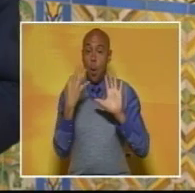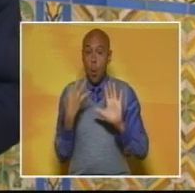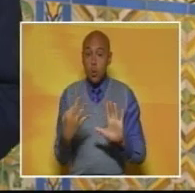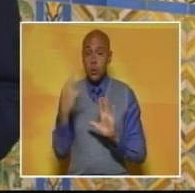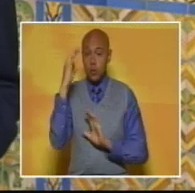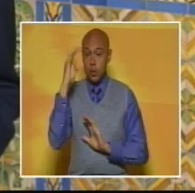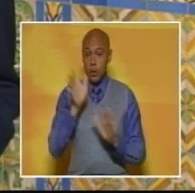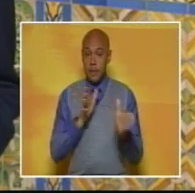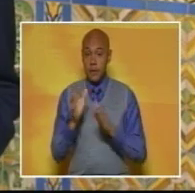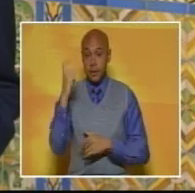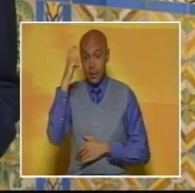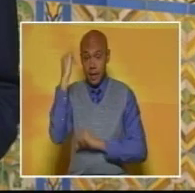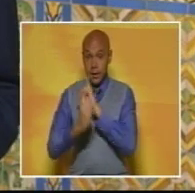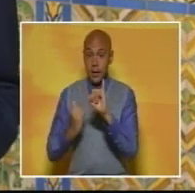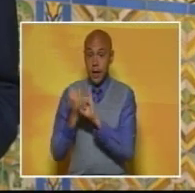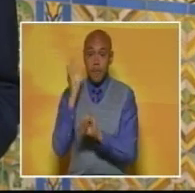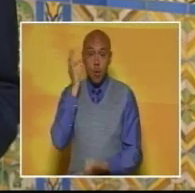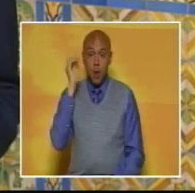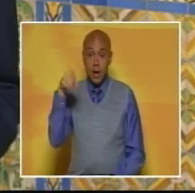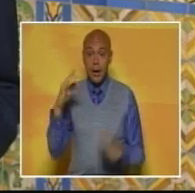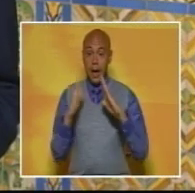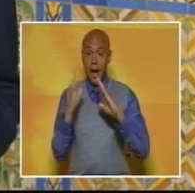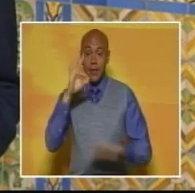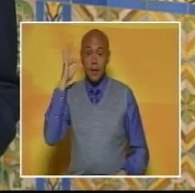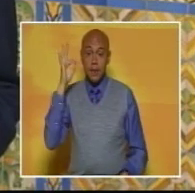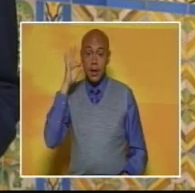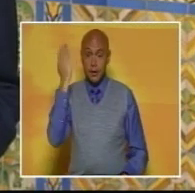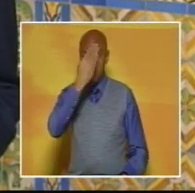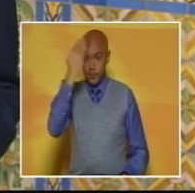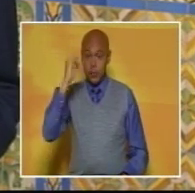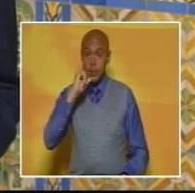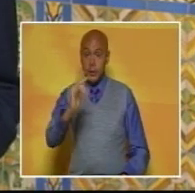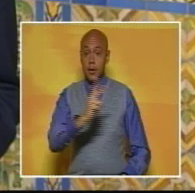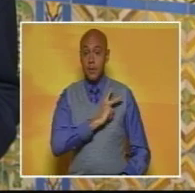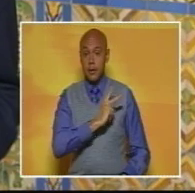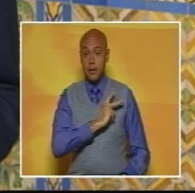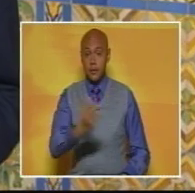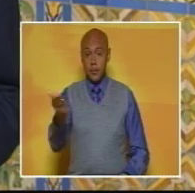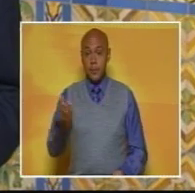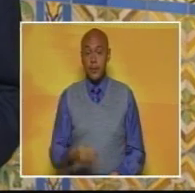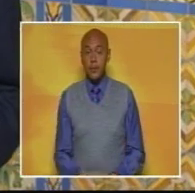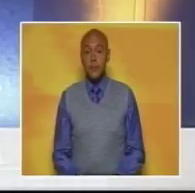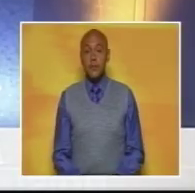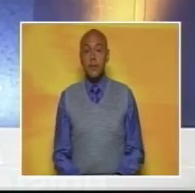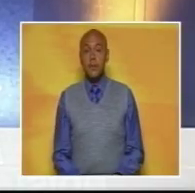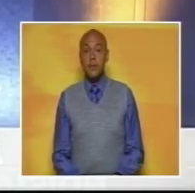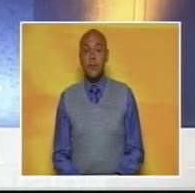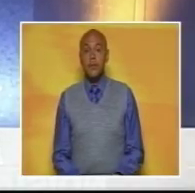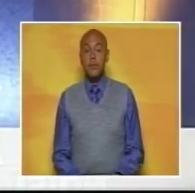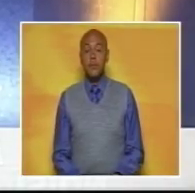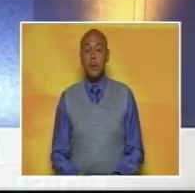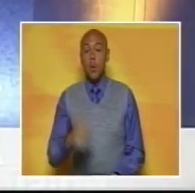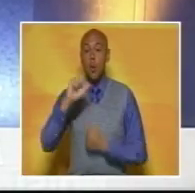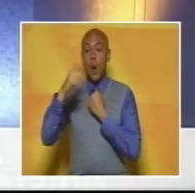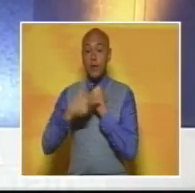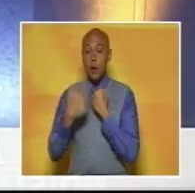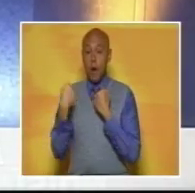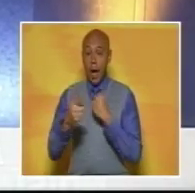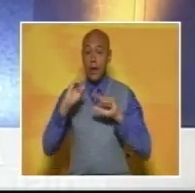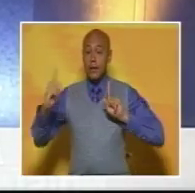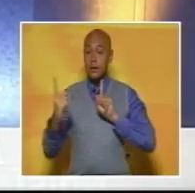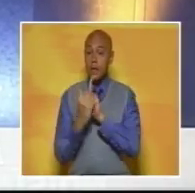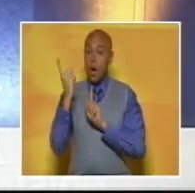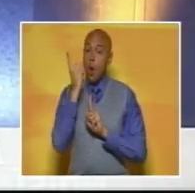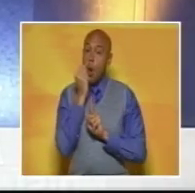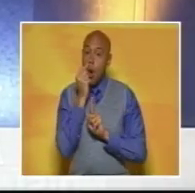Día Internacional de la Mujer. Desde la Casa Amarilla, Rafael Aníbal Camacho, Noticiero Venevisión. Juan Guaidó sostuvo un encuentro